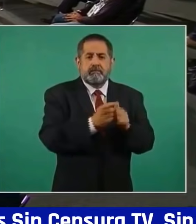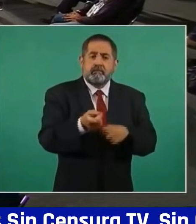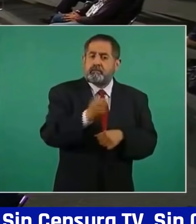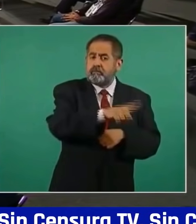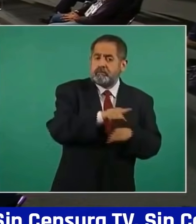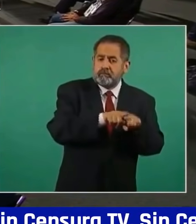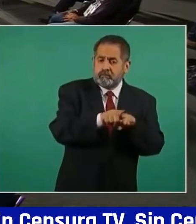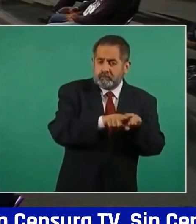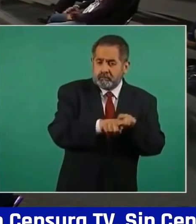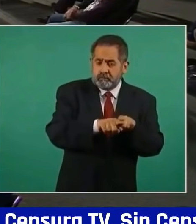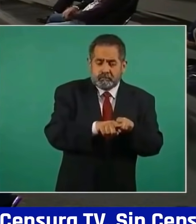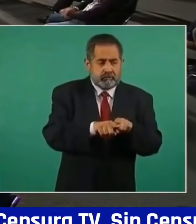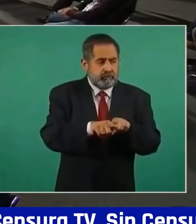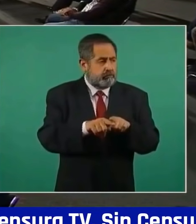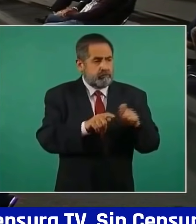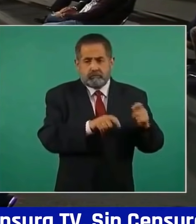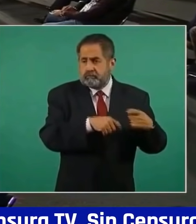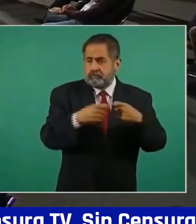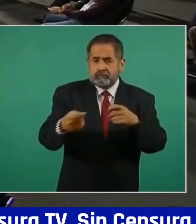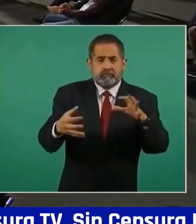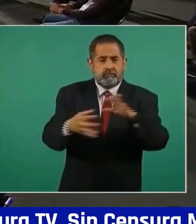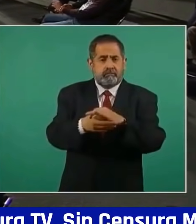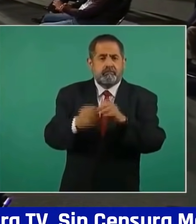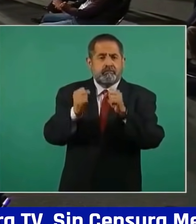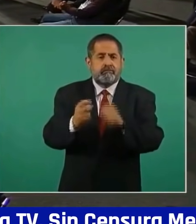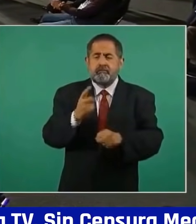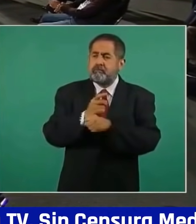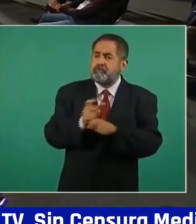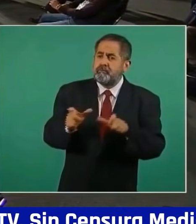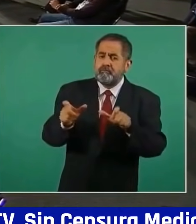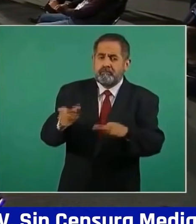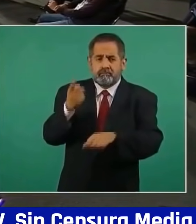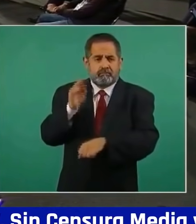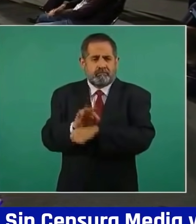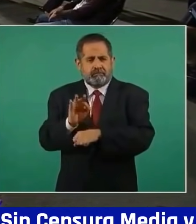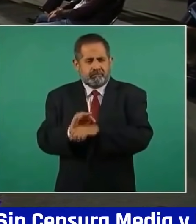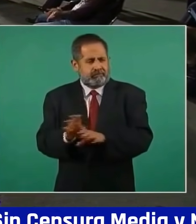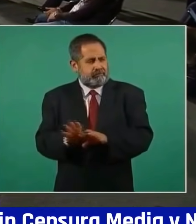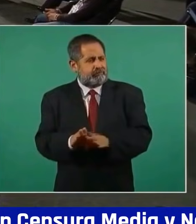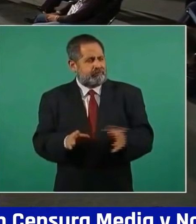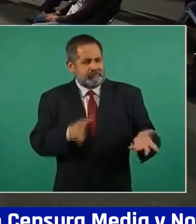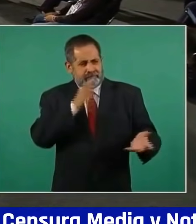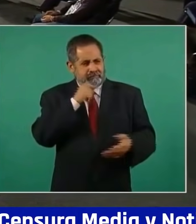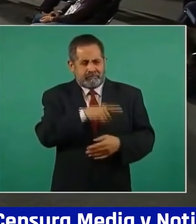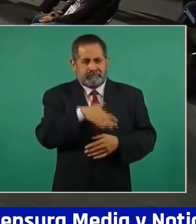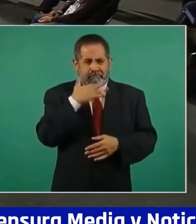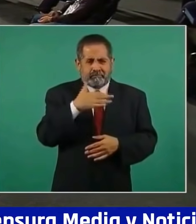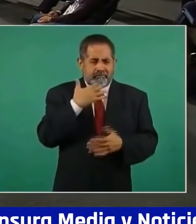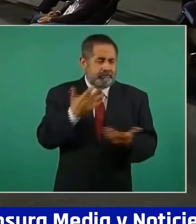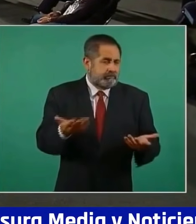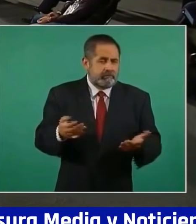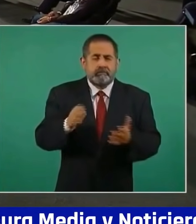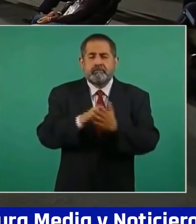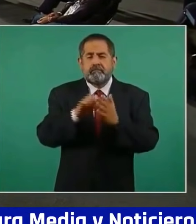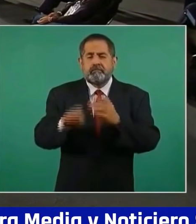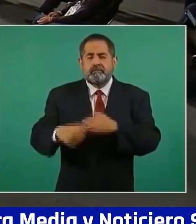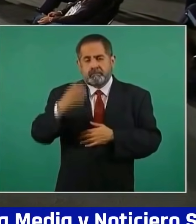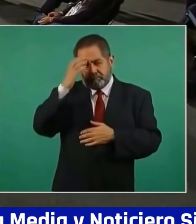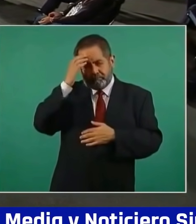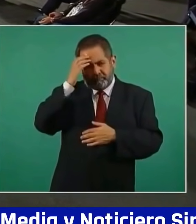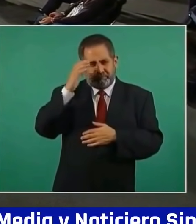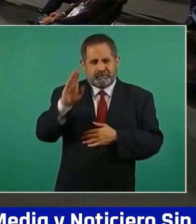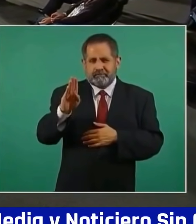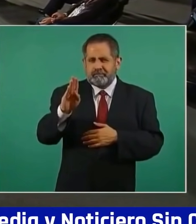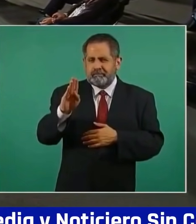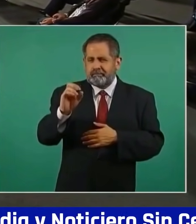hermano, es el que está brindando el mecanismo de protección, como por ejemplo, pues los famosos botones de